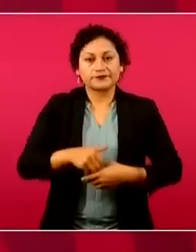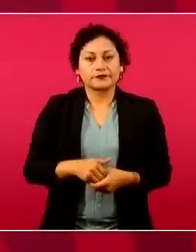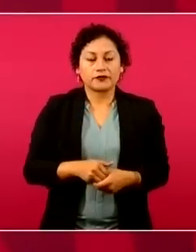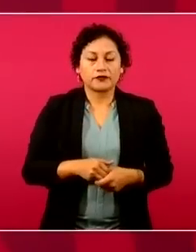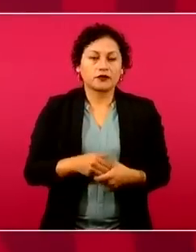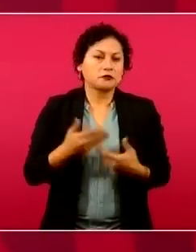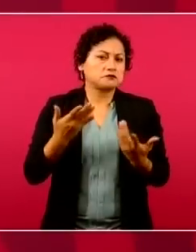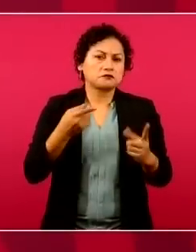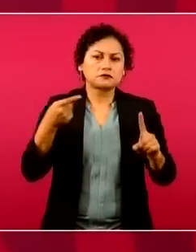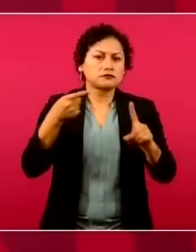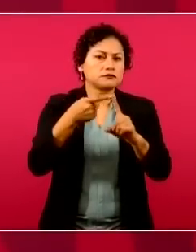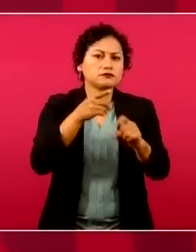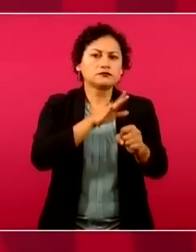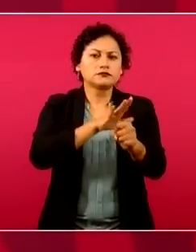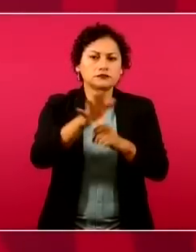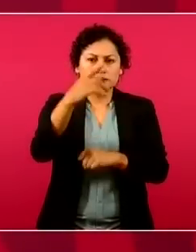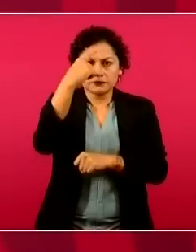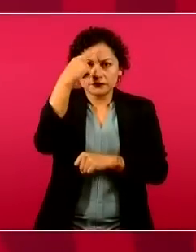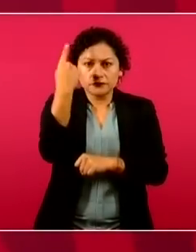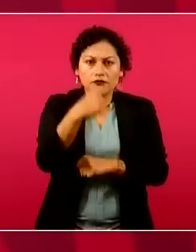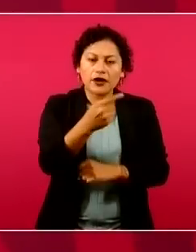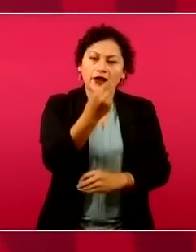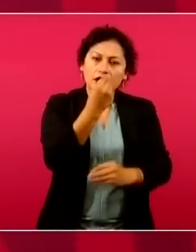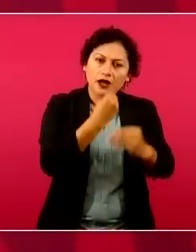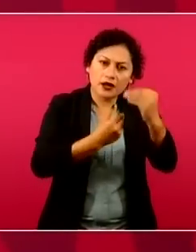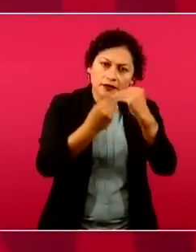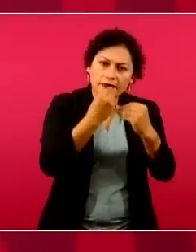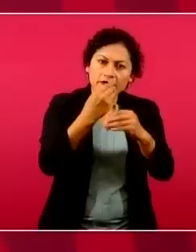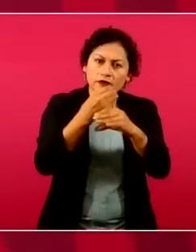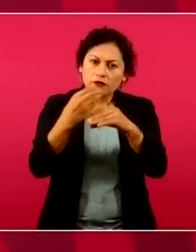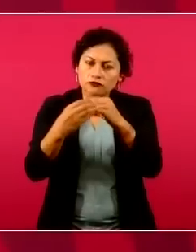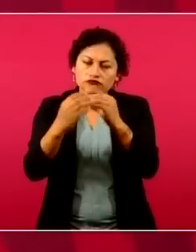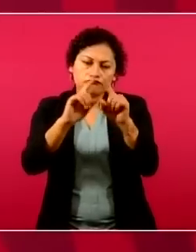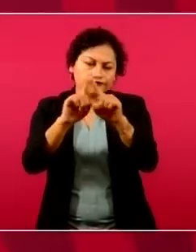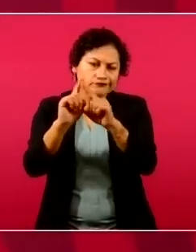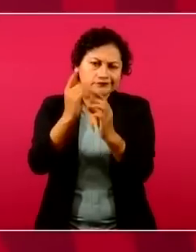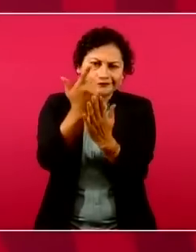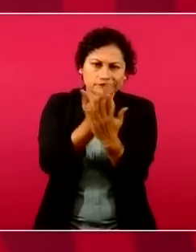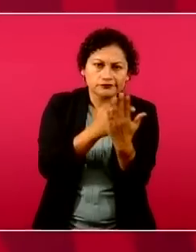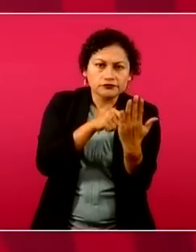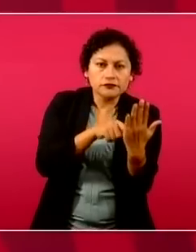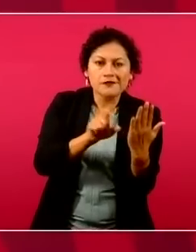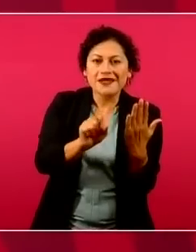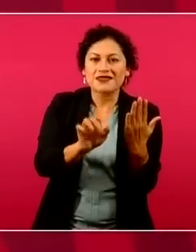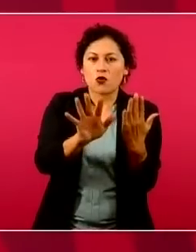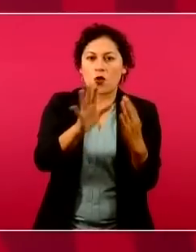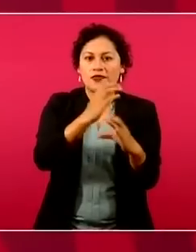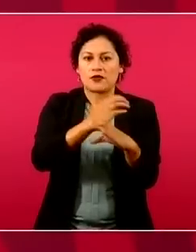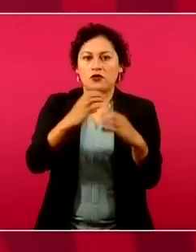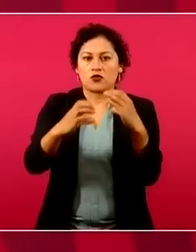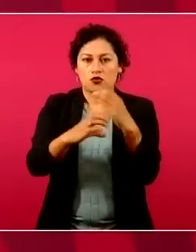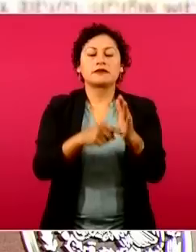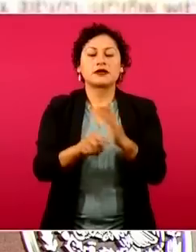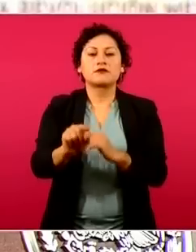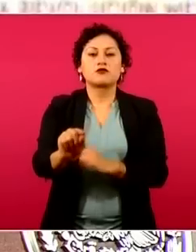para que la canasta básica de 24 productos se venda en